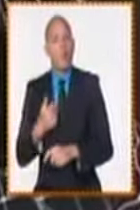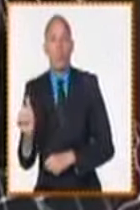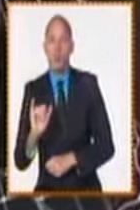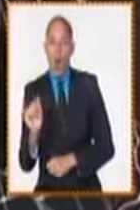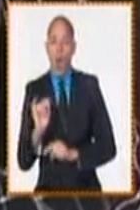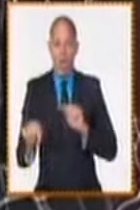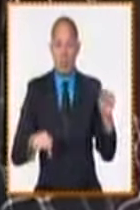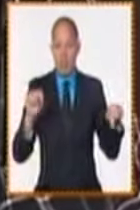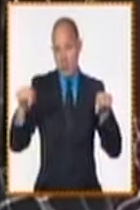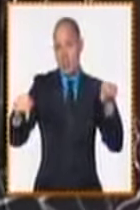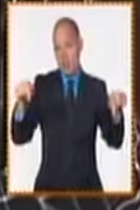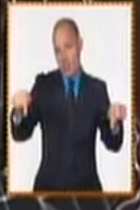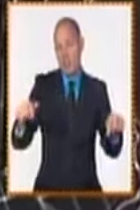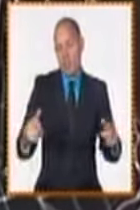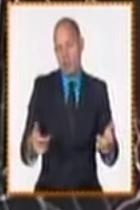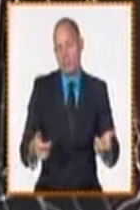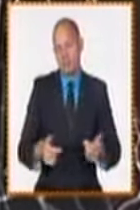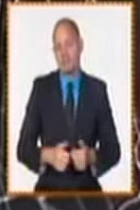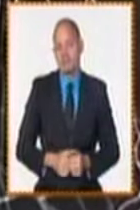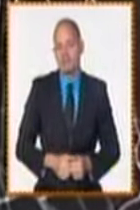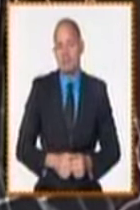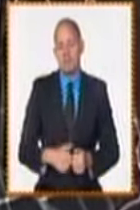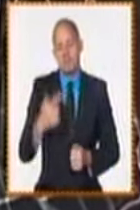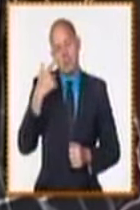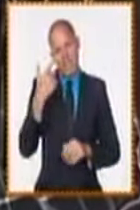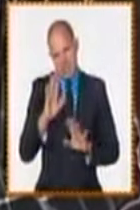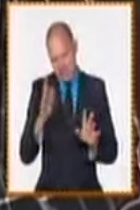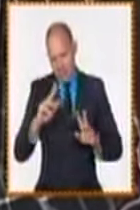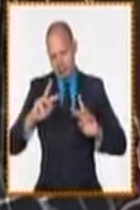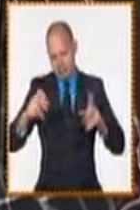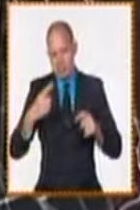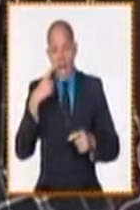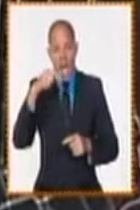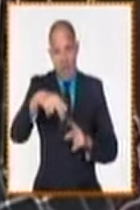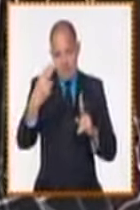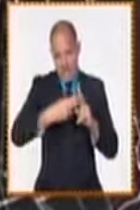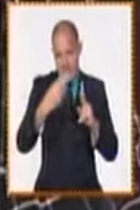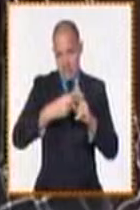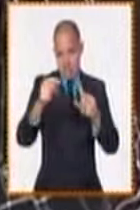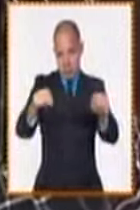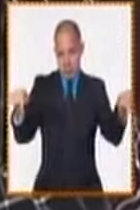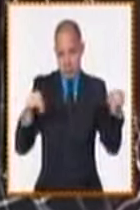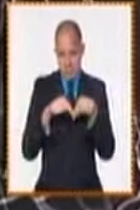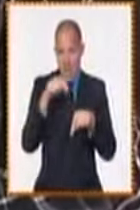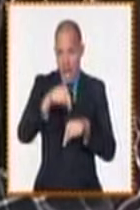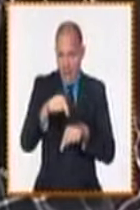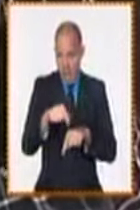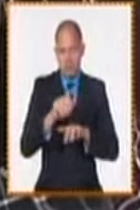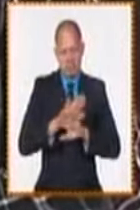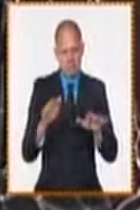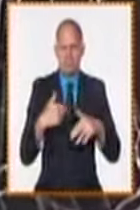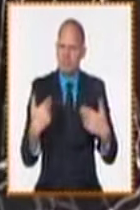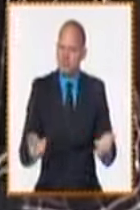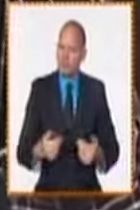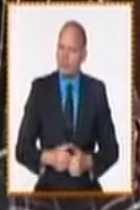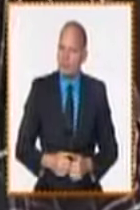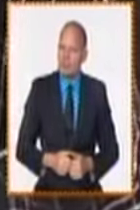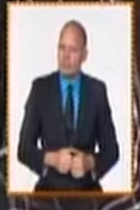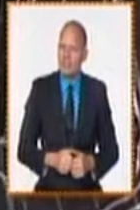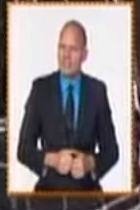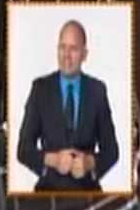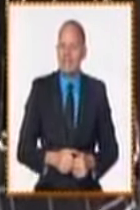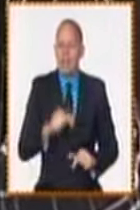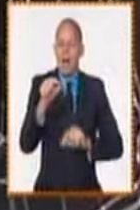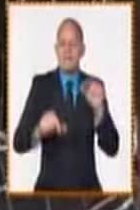la patria. Y bueno, Pedro, en la plaza principal de Bayamo, lo hemos dicho, ese momento no es